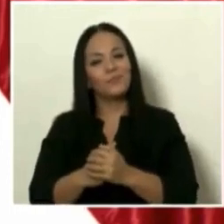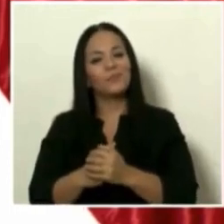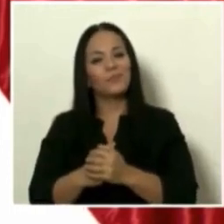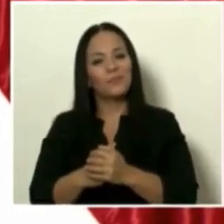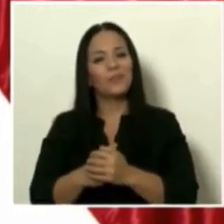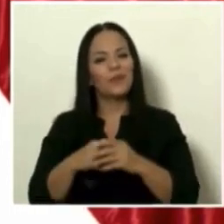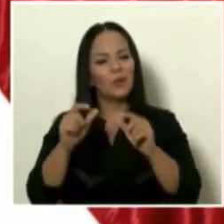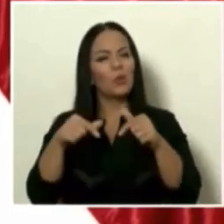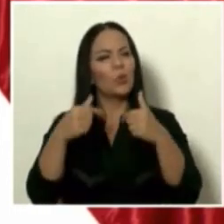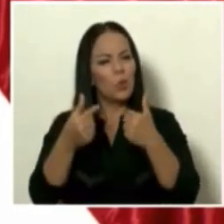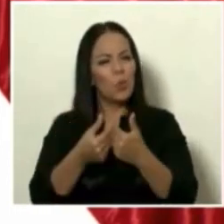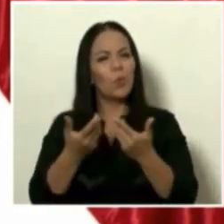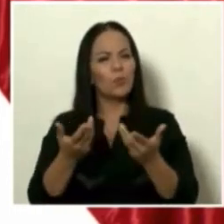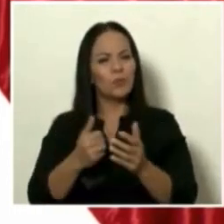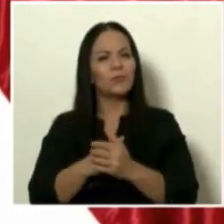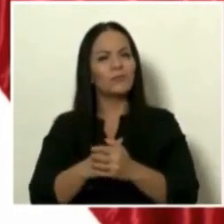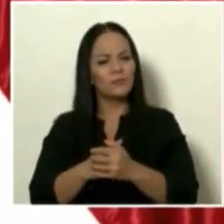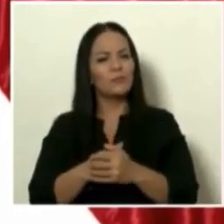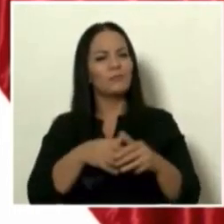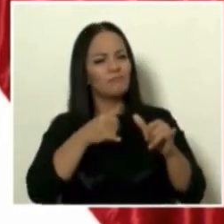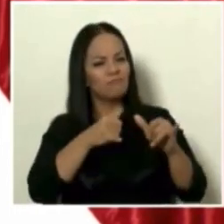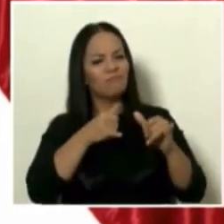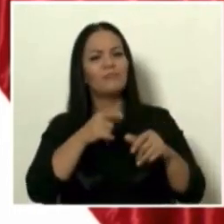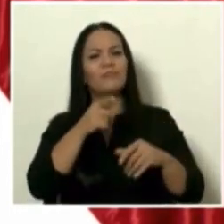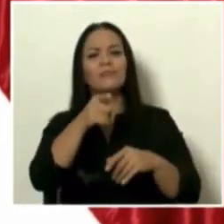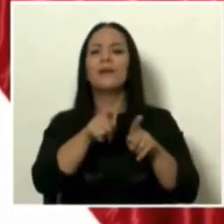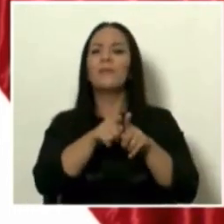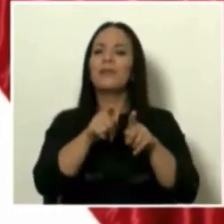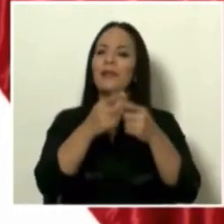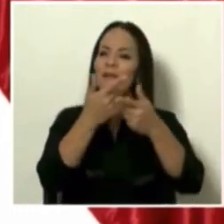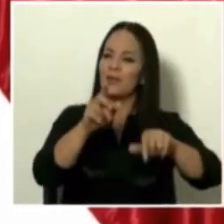de Liberación Nacional,